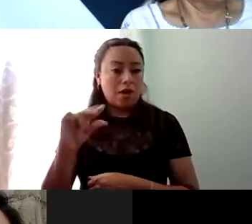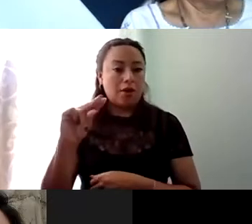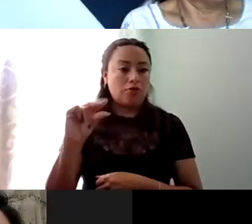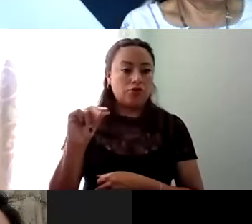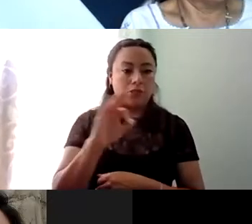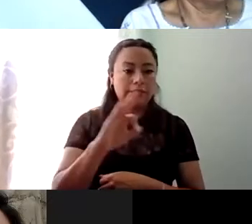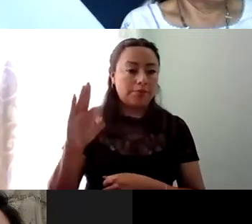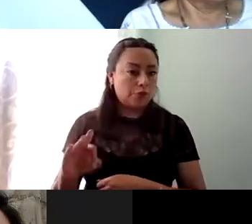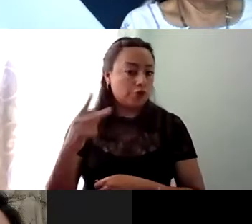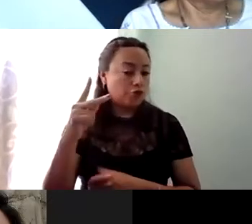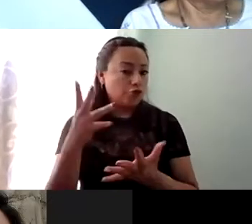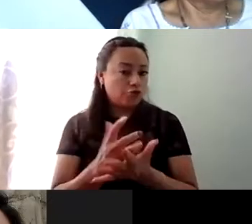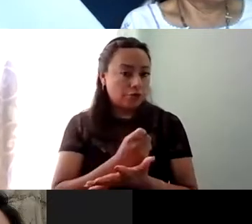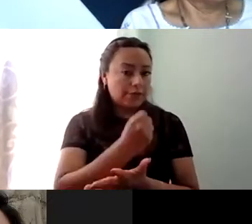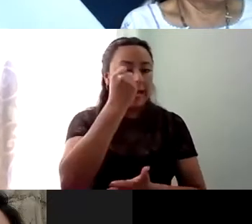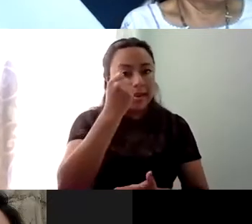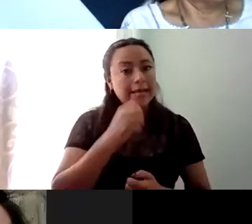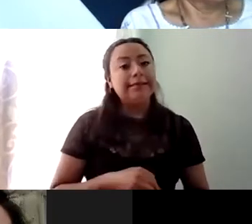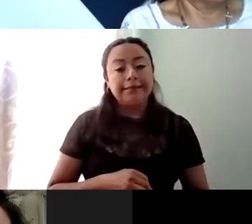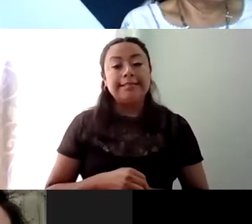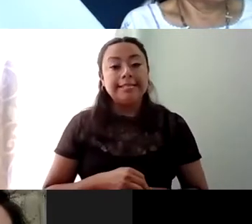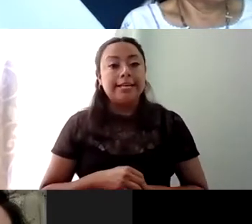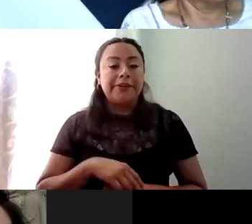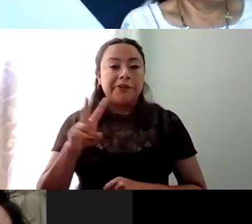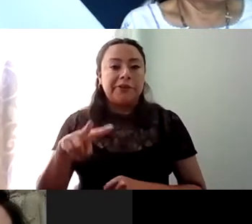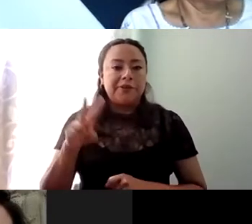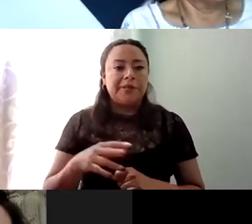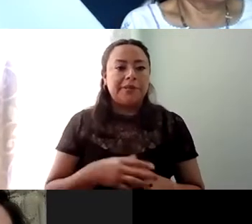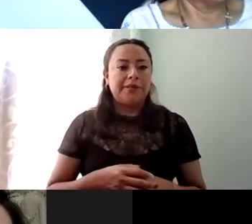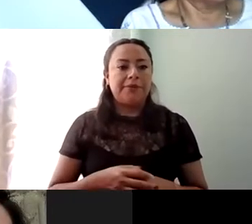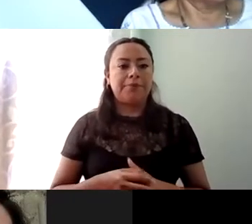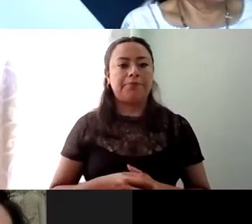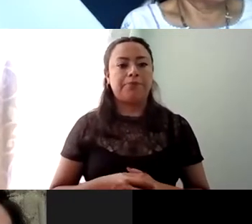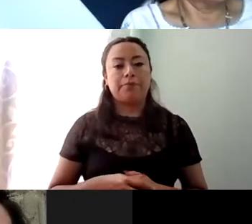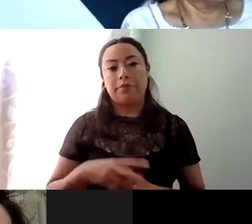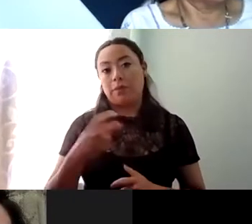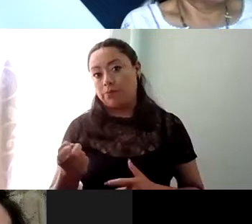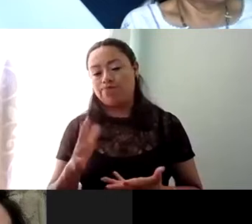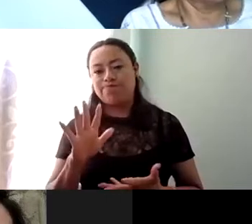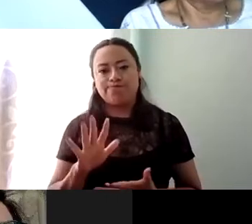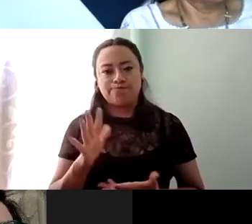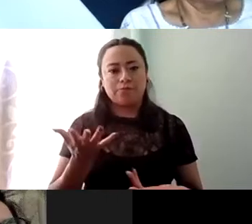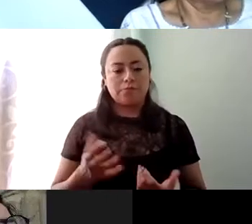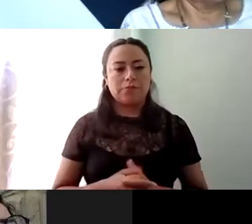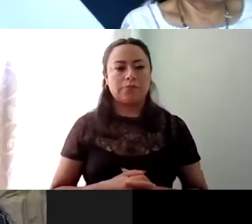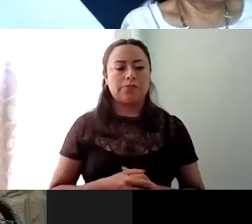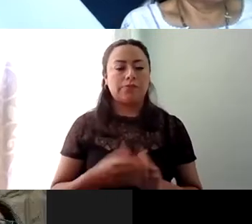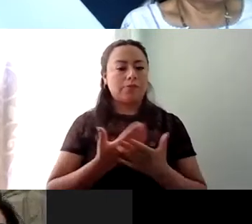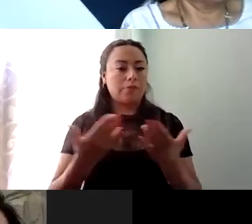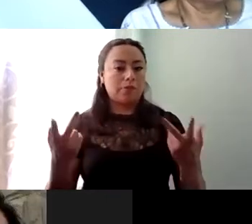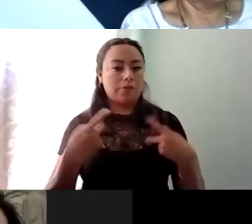ganancias, que de por sí muchas veces ya eran de subsistencia. Del total de las